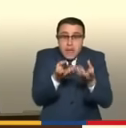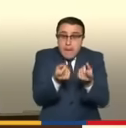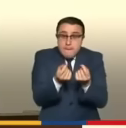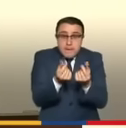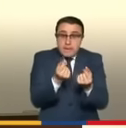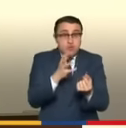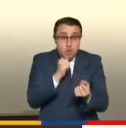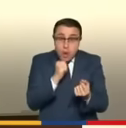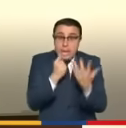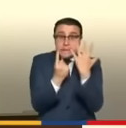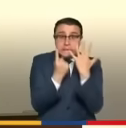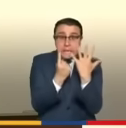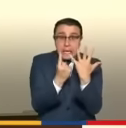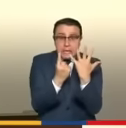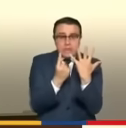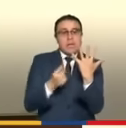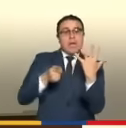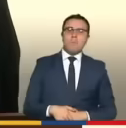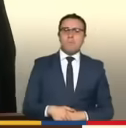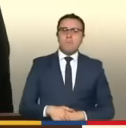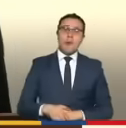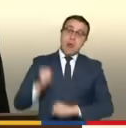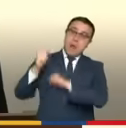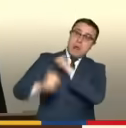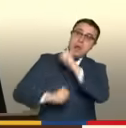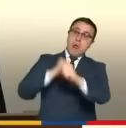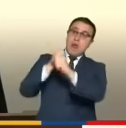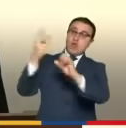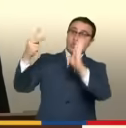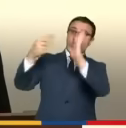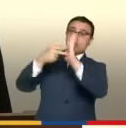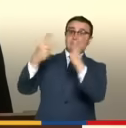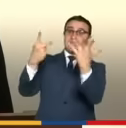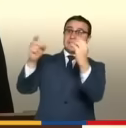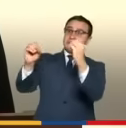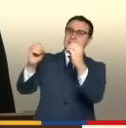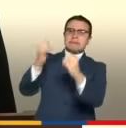tener un acceso a un ingreso mínimo de 60.